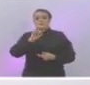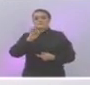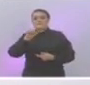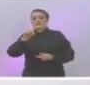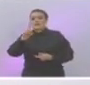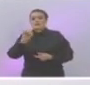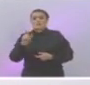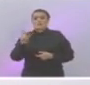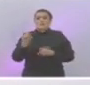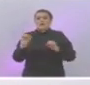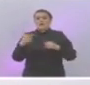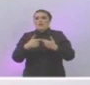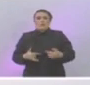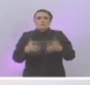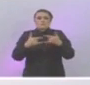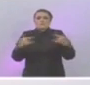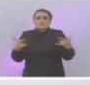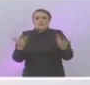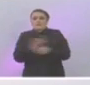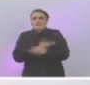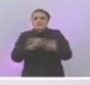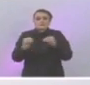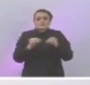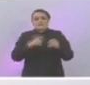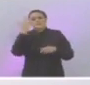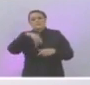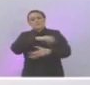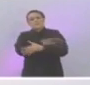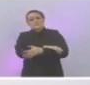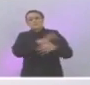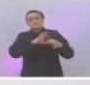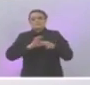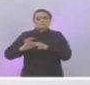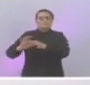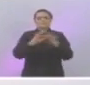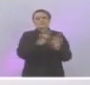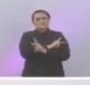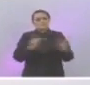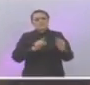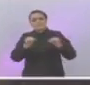un caso que movilizó una vez más la solidaridad de toda la sociedad.